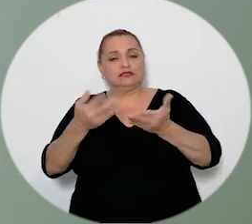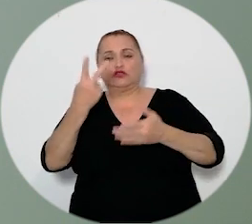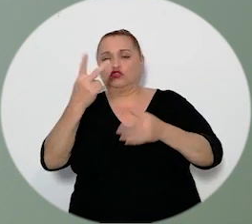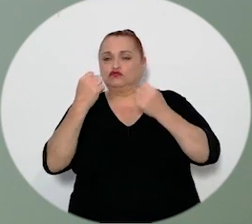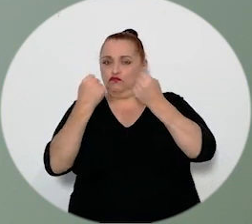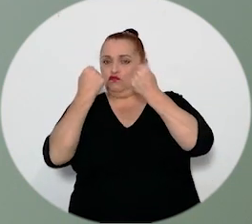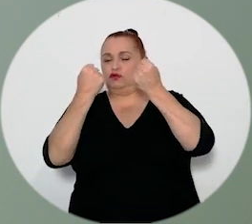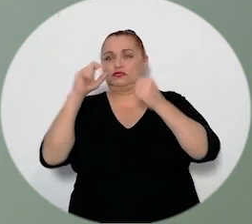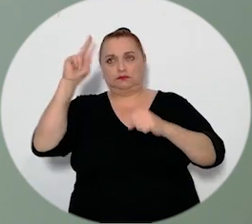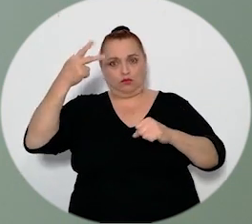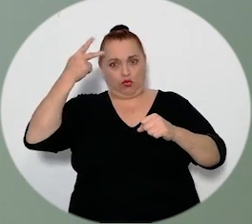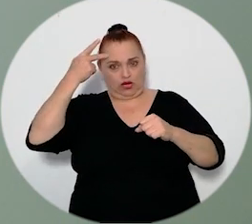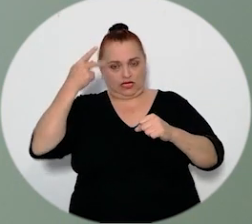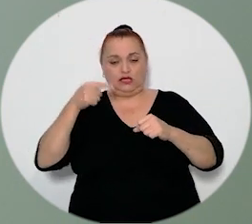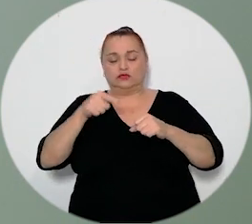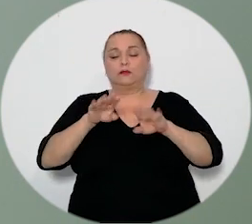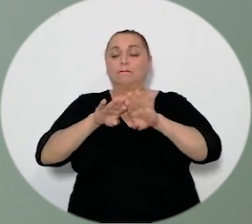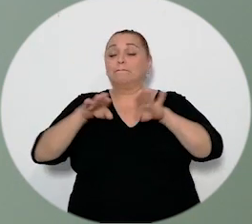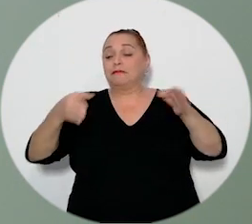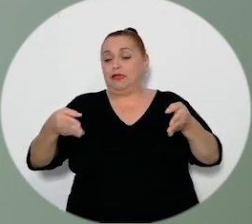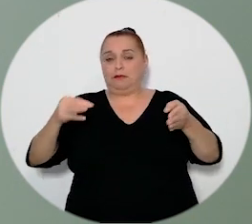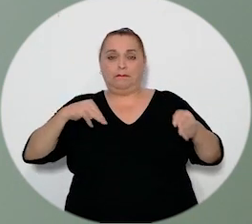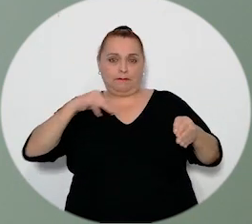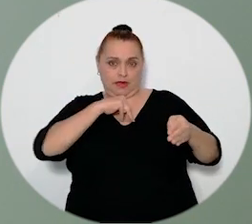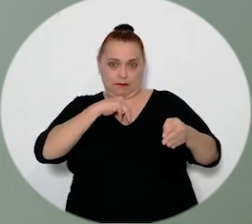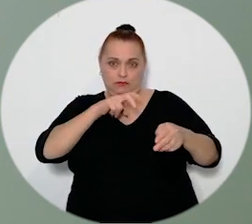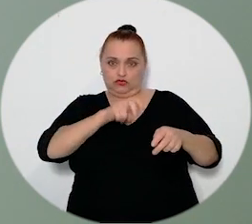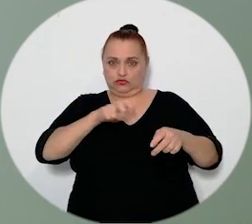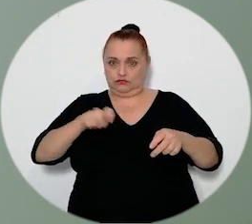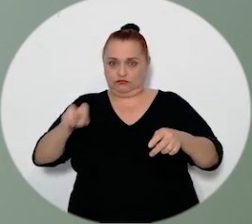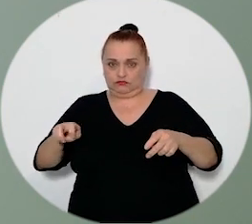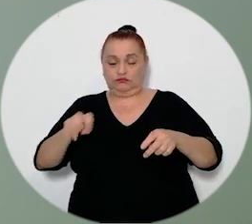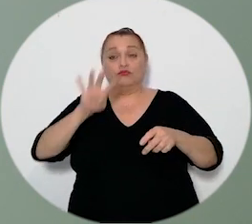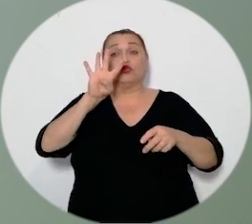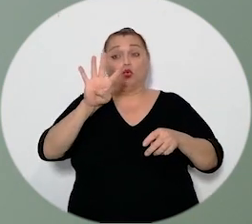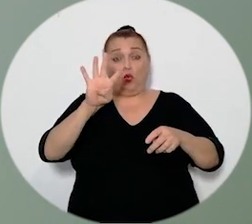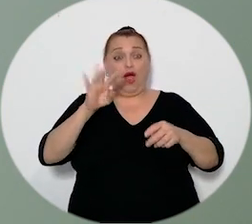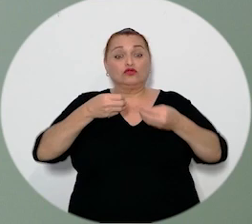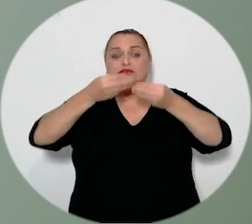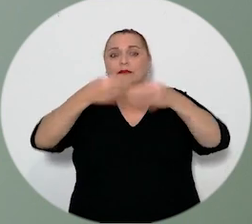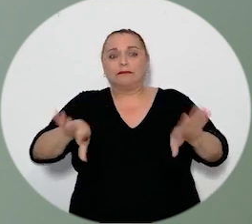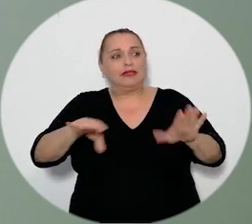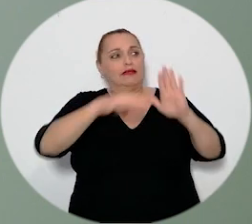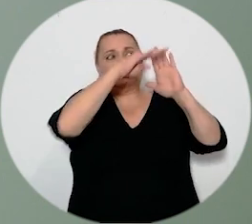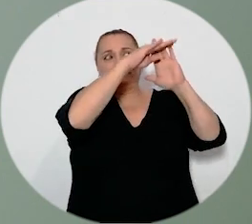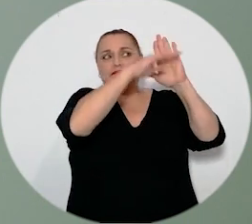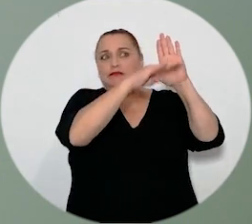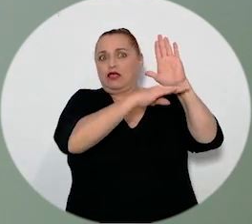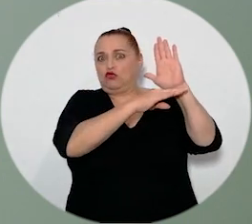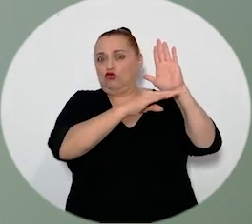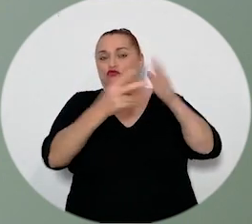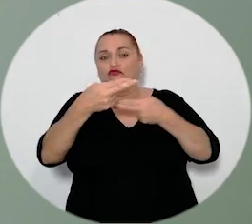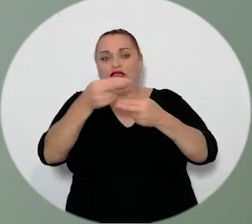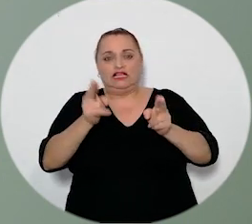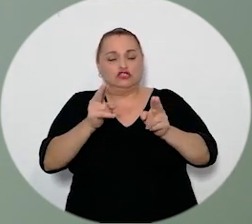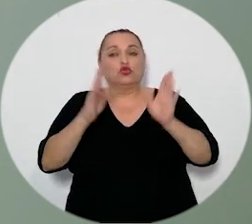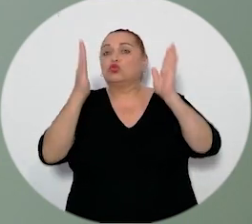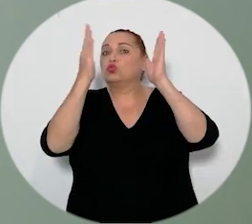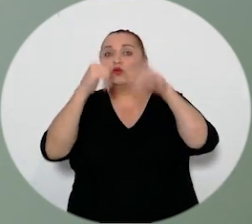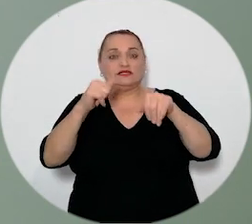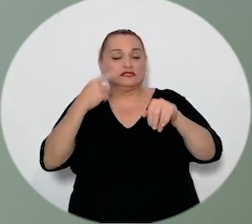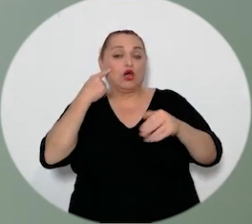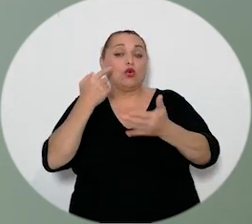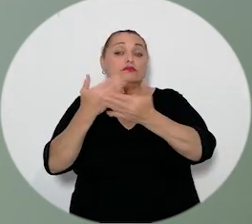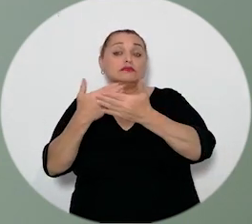fuerzas políticas, con fiscales o miembros de mesa, por ejemplo. Cuarto, cuando se extravíe el padrón registro, no se haya utilizado o consten